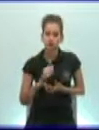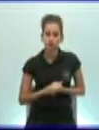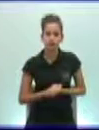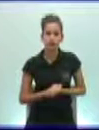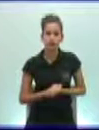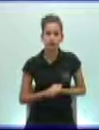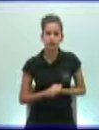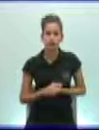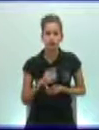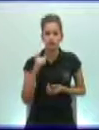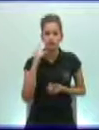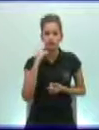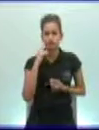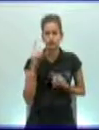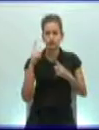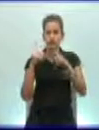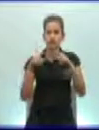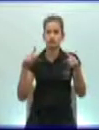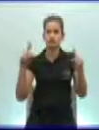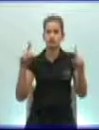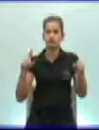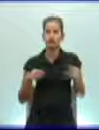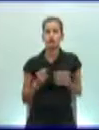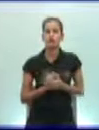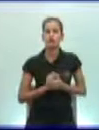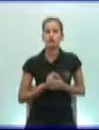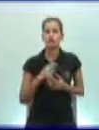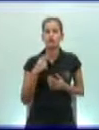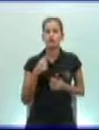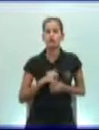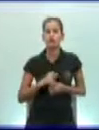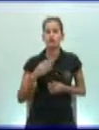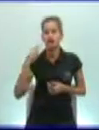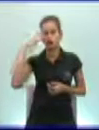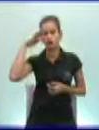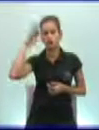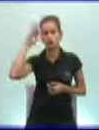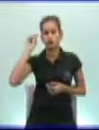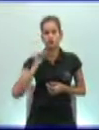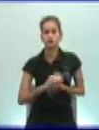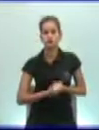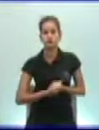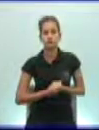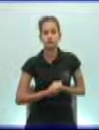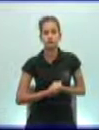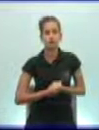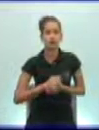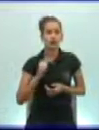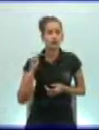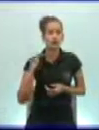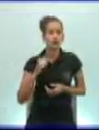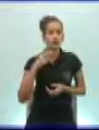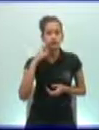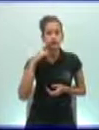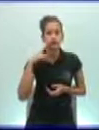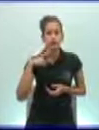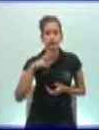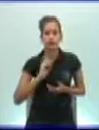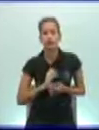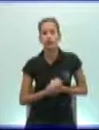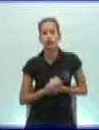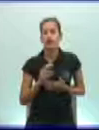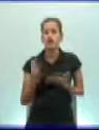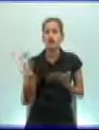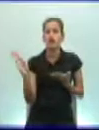Los símbolos de la nación cubana. Van a profundizar, van a estudiar, van a remitirse a su libro de educación